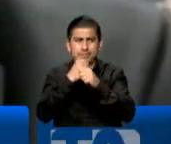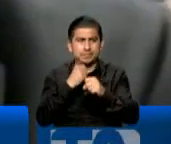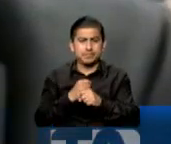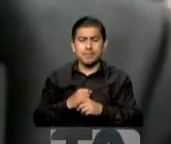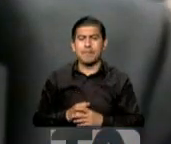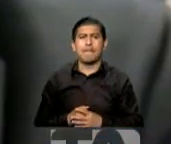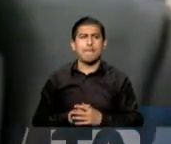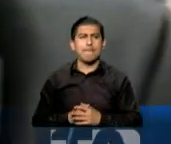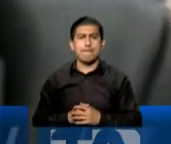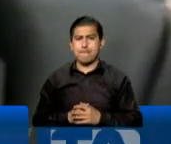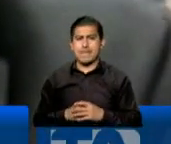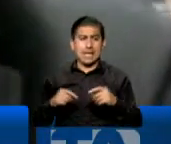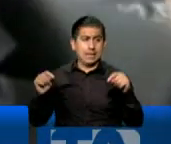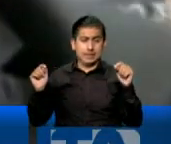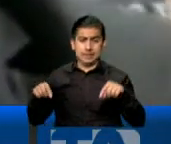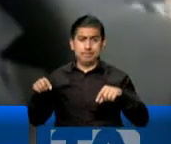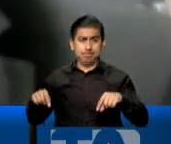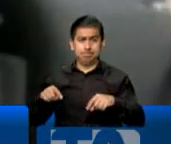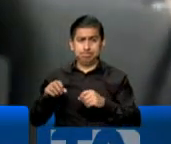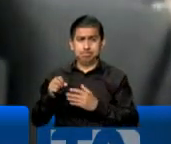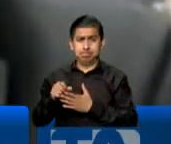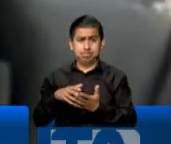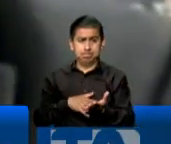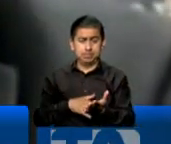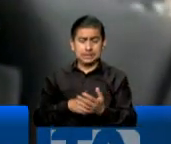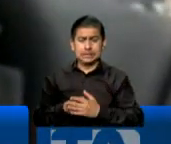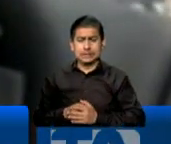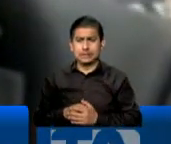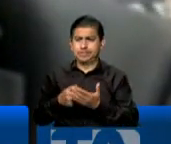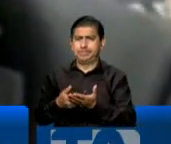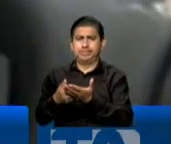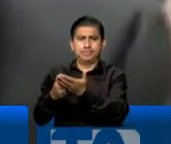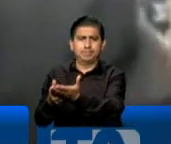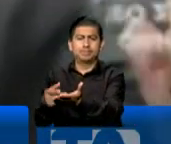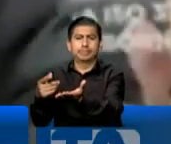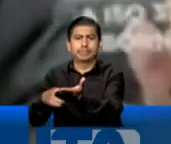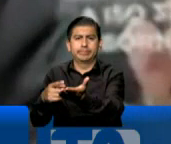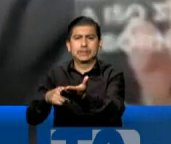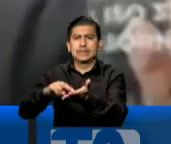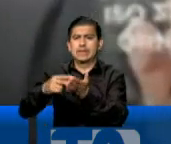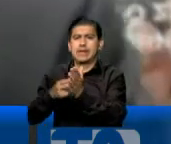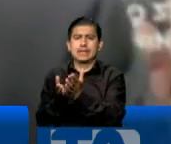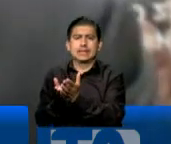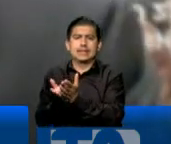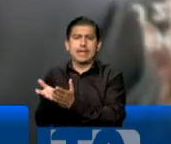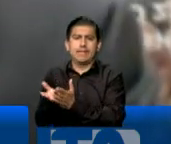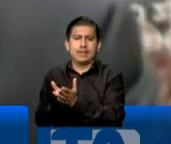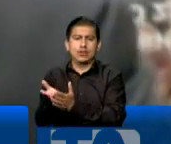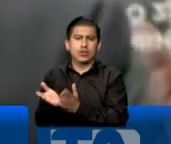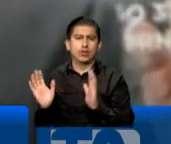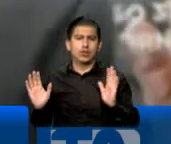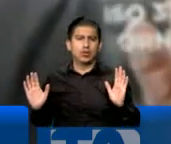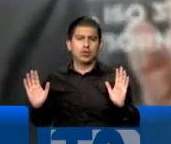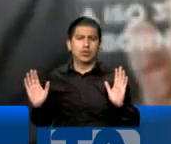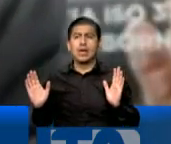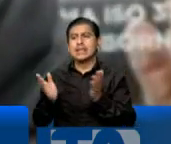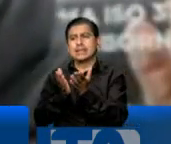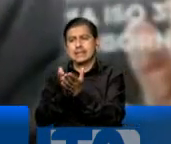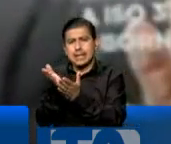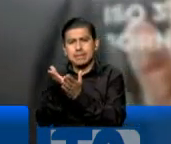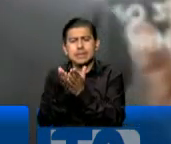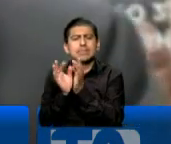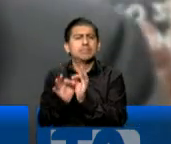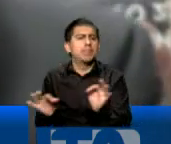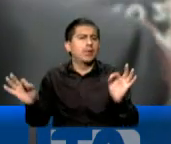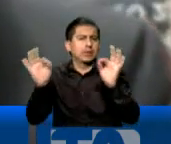En este proyecto de ordenanza le estamos dando peso al servicio. El servicio es el centro